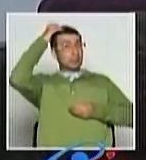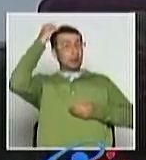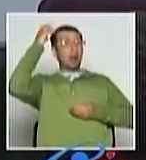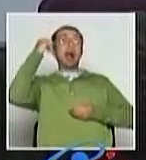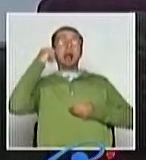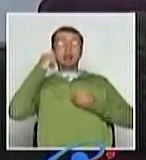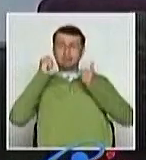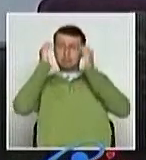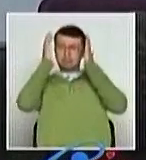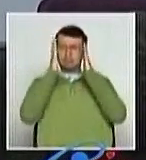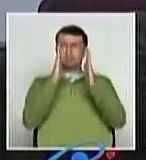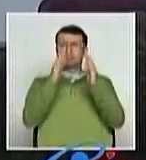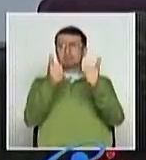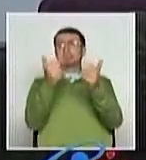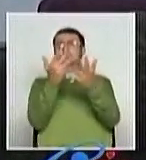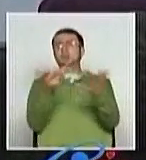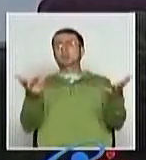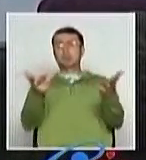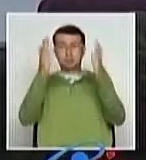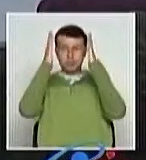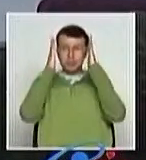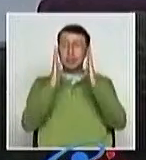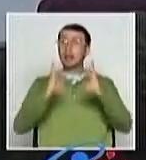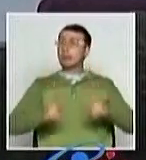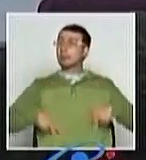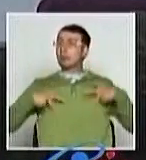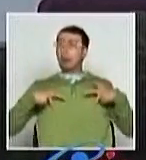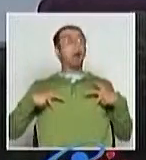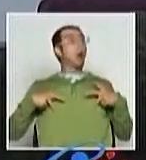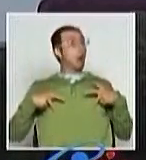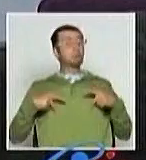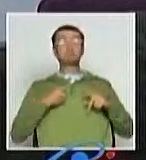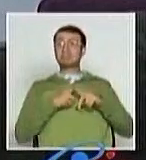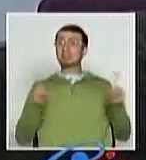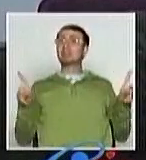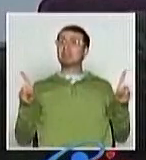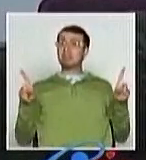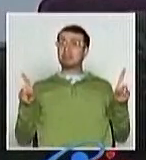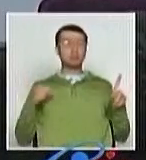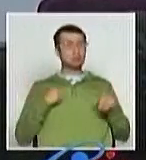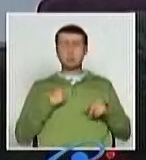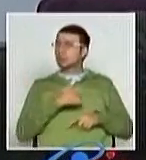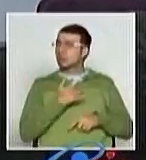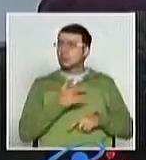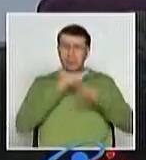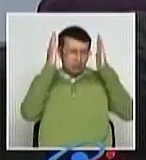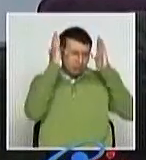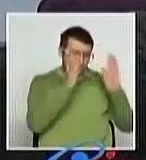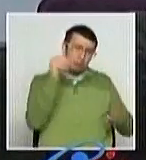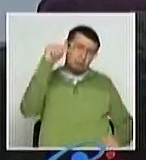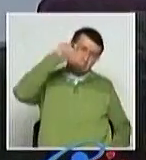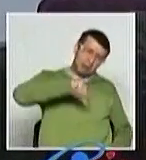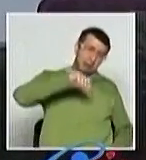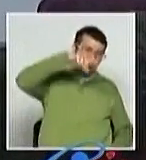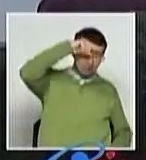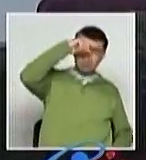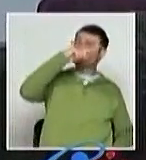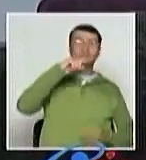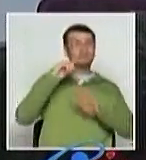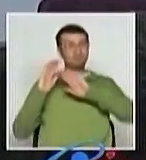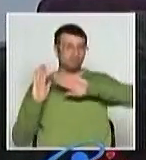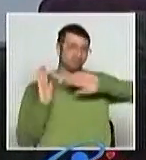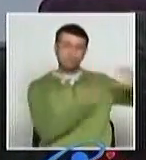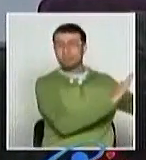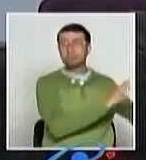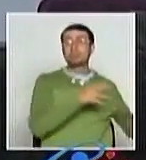enfocando en el bienestar entonces comienzo a ver la vida de una manera diferente ya no pienso en el malestar sino en el bienestar Por tal motivo el